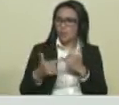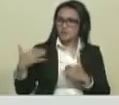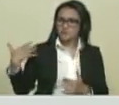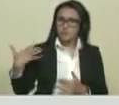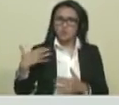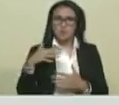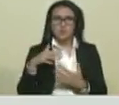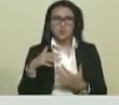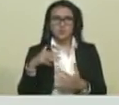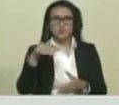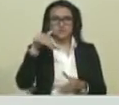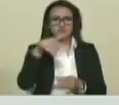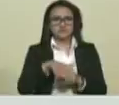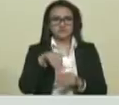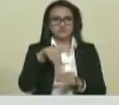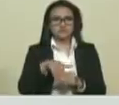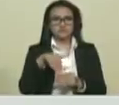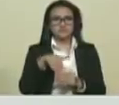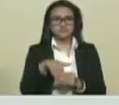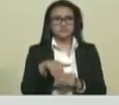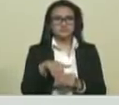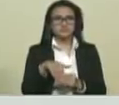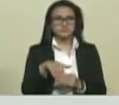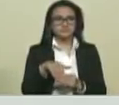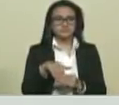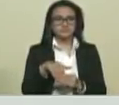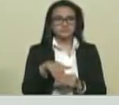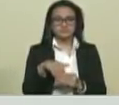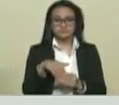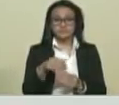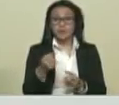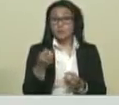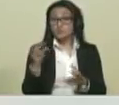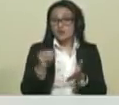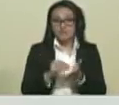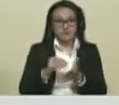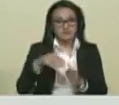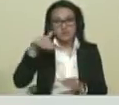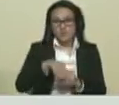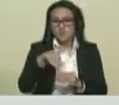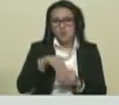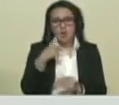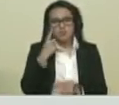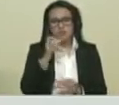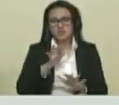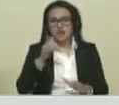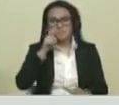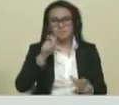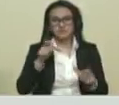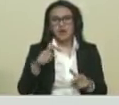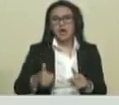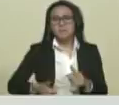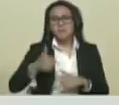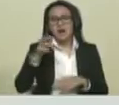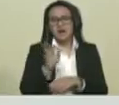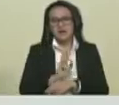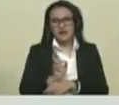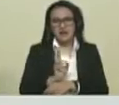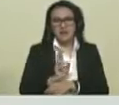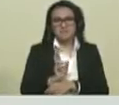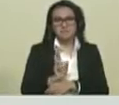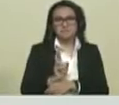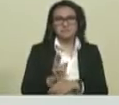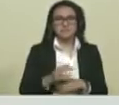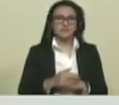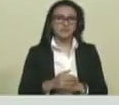electorales, después de tantos ejercicios del sufragio y tantas elecciones que hemos hecho, cada vez más